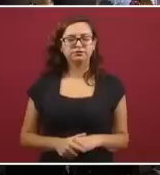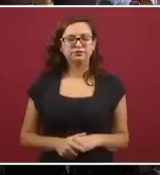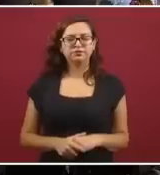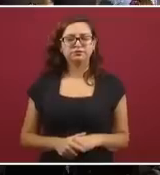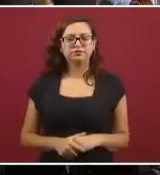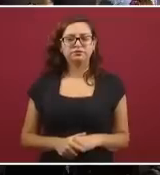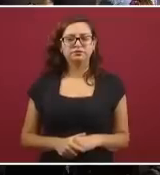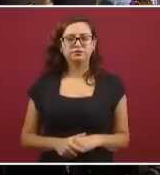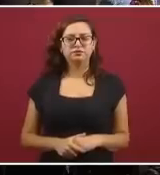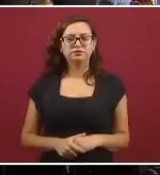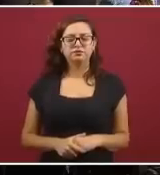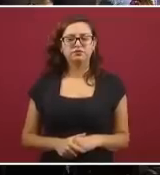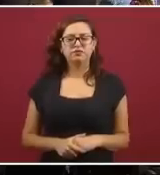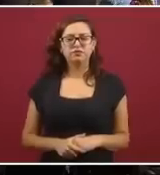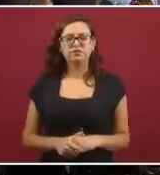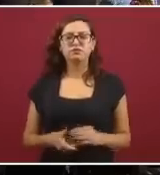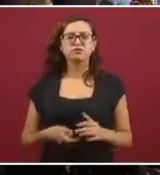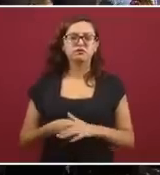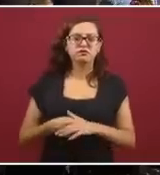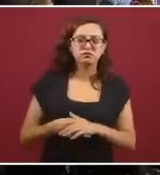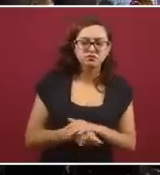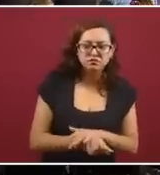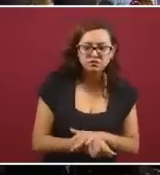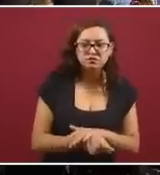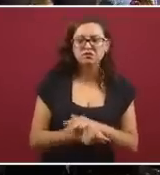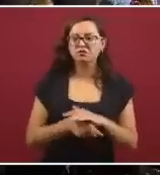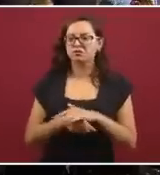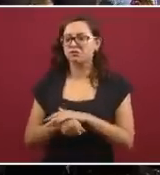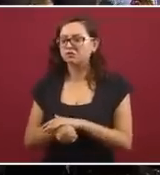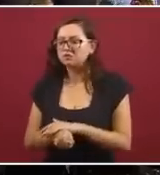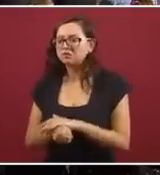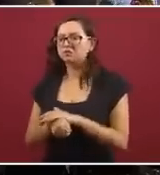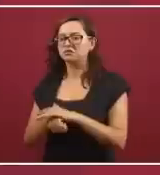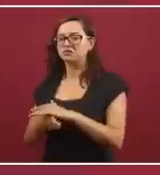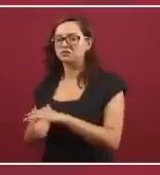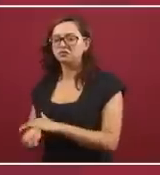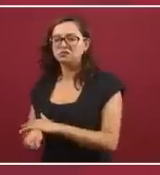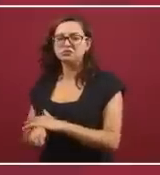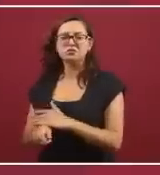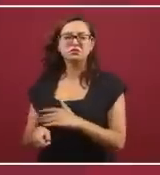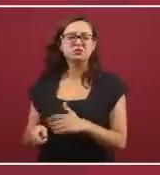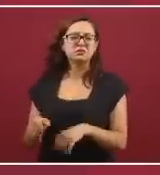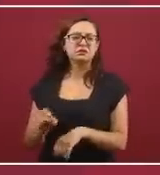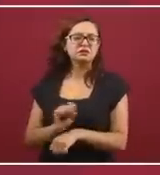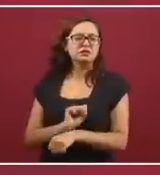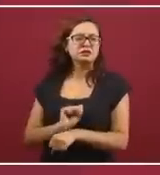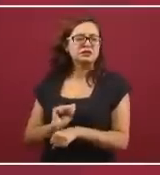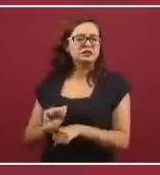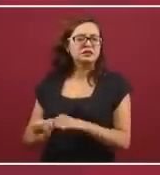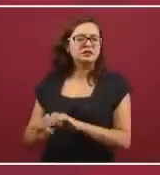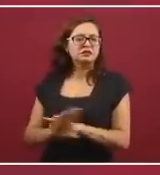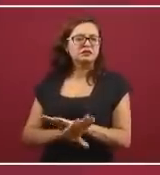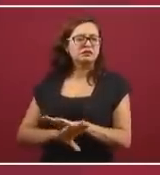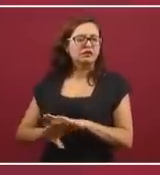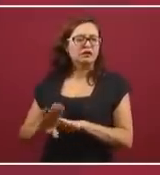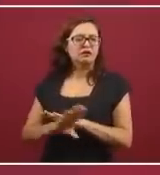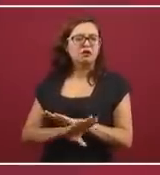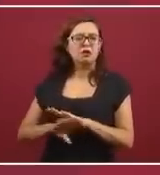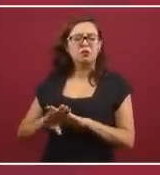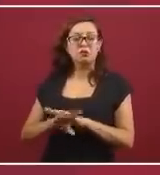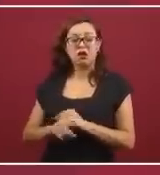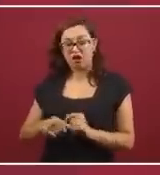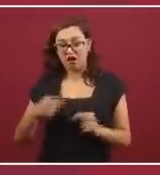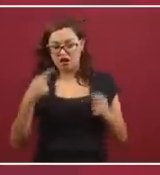y la extorsión de el funcionario abajo y los de